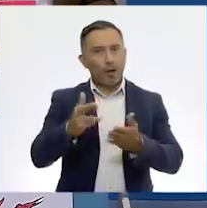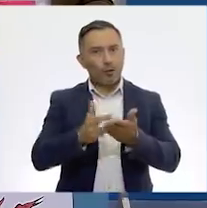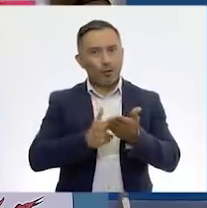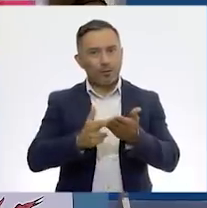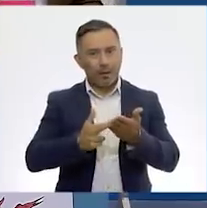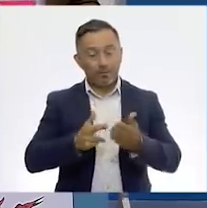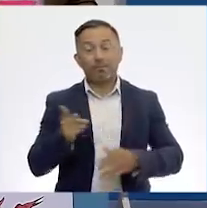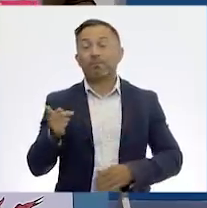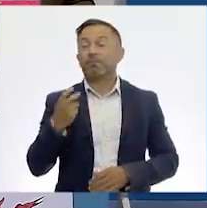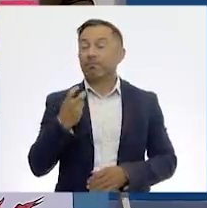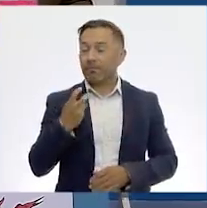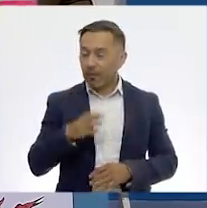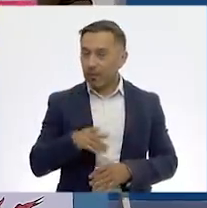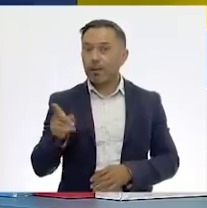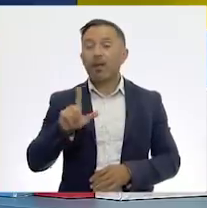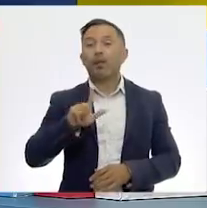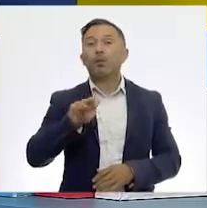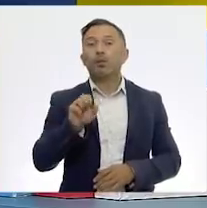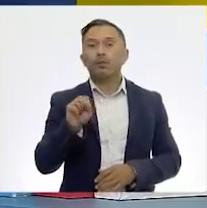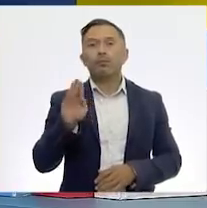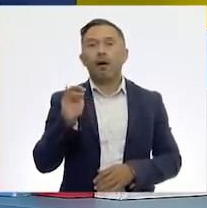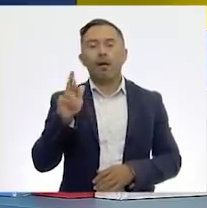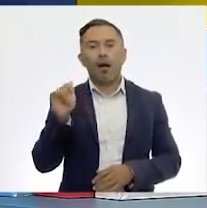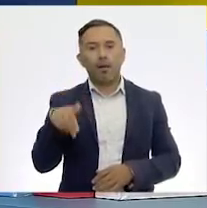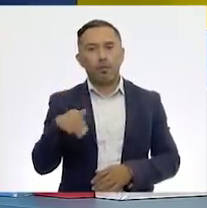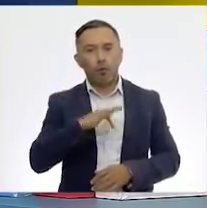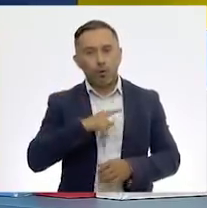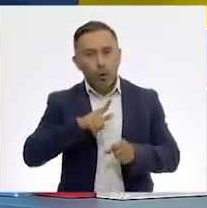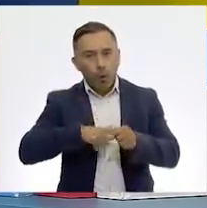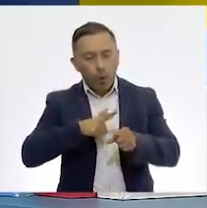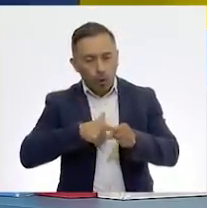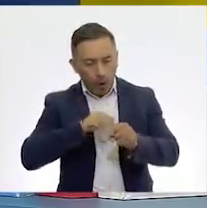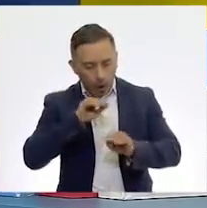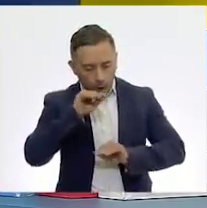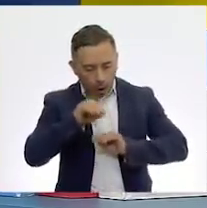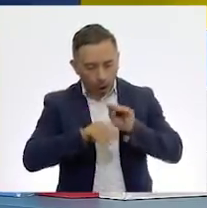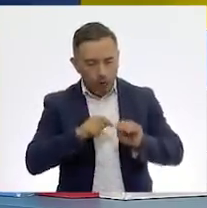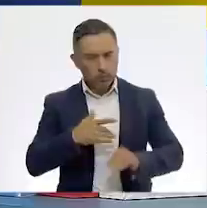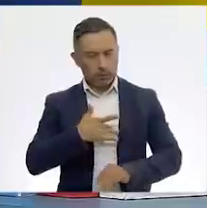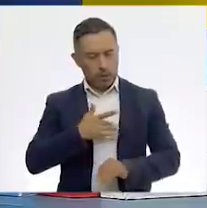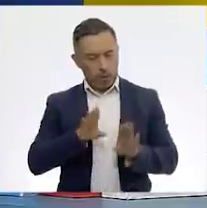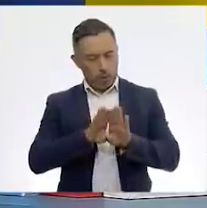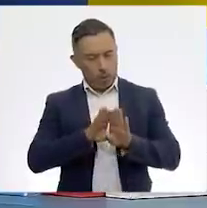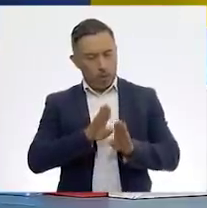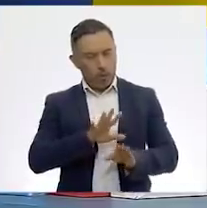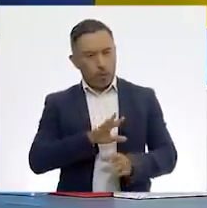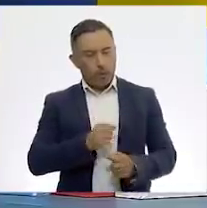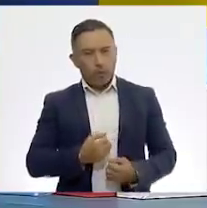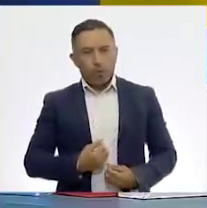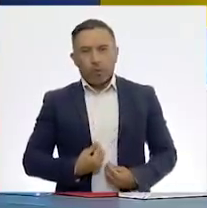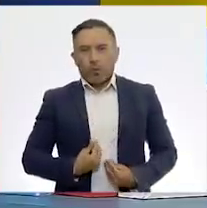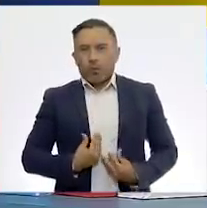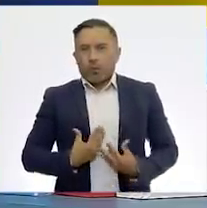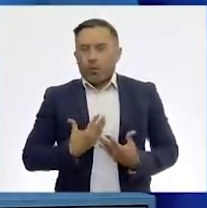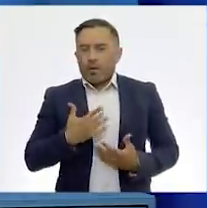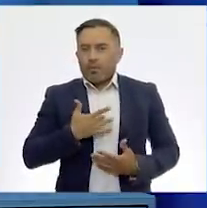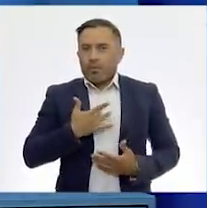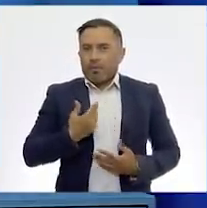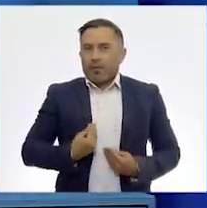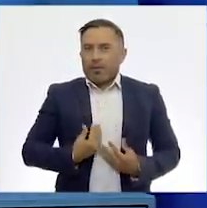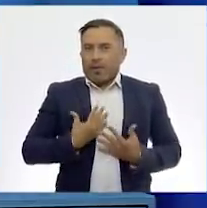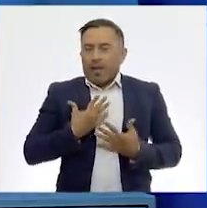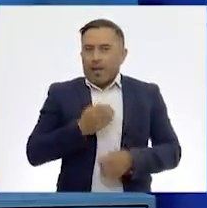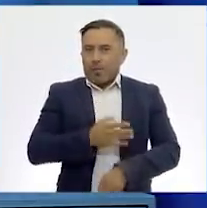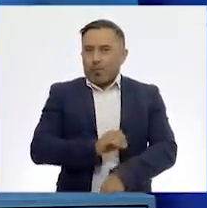color en la obra de Luis Barragán justo hace que nos dé cierta sensación de emociones, ¿no? Así es. Y también otro de